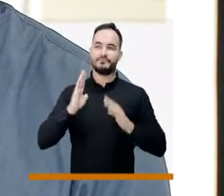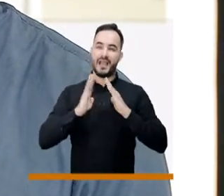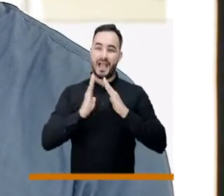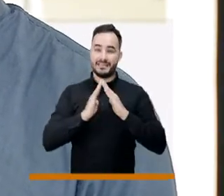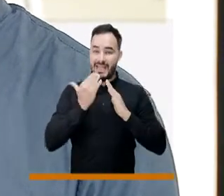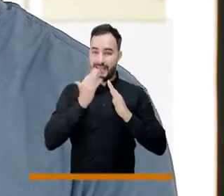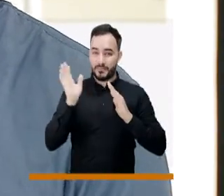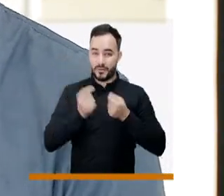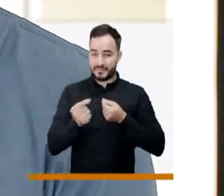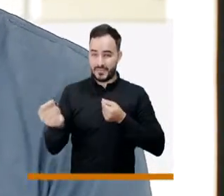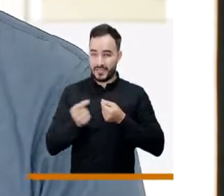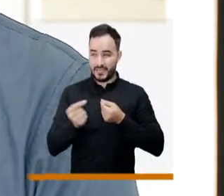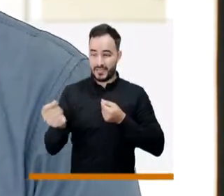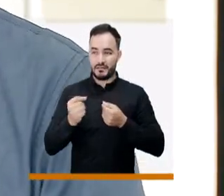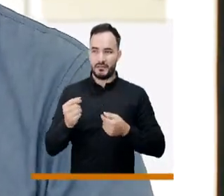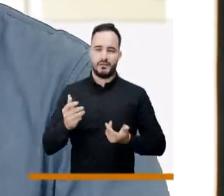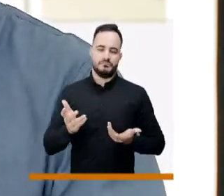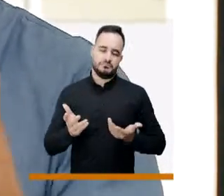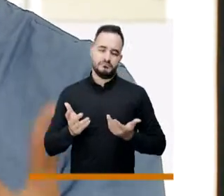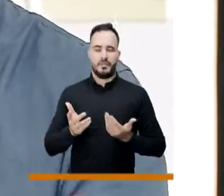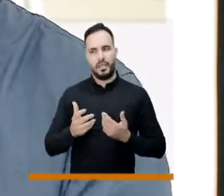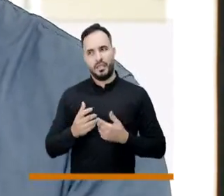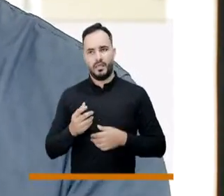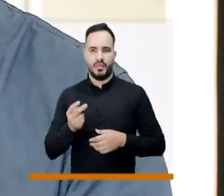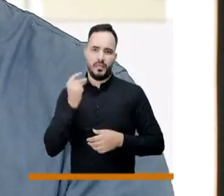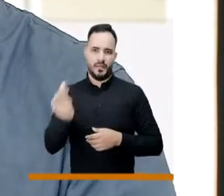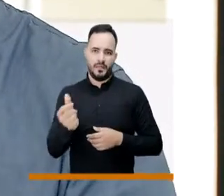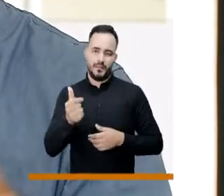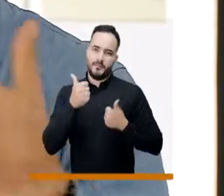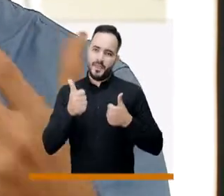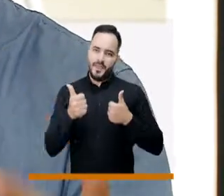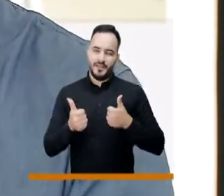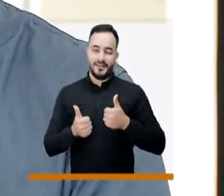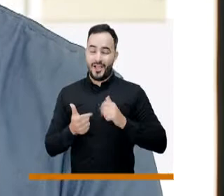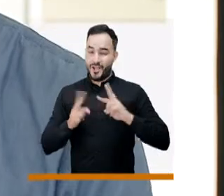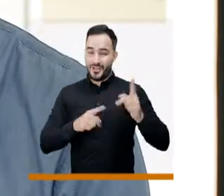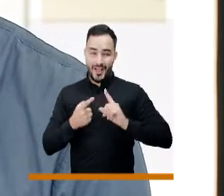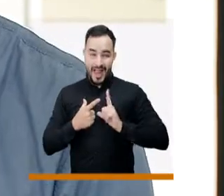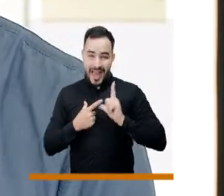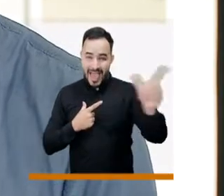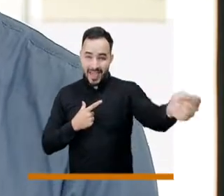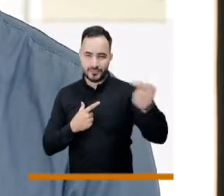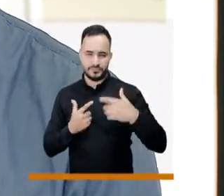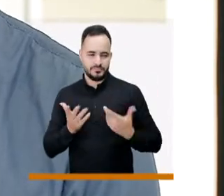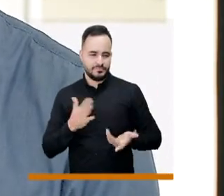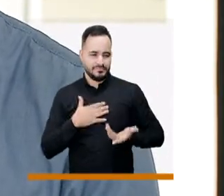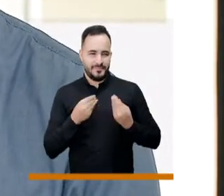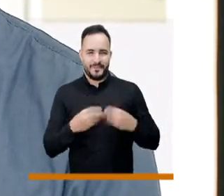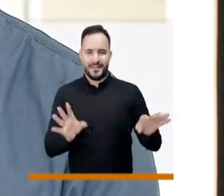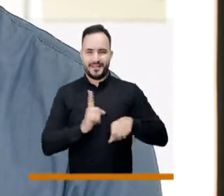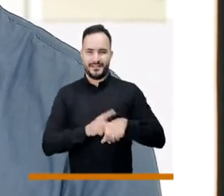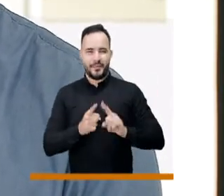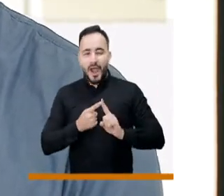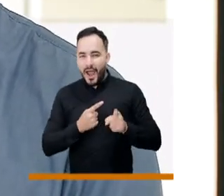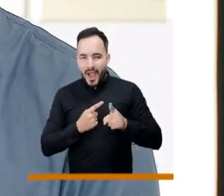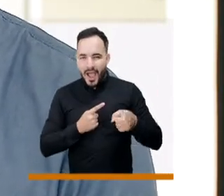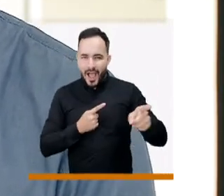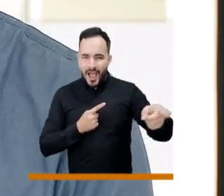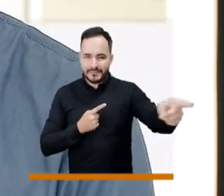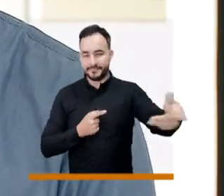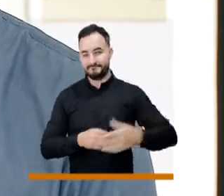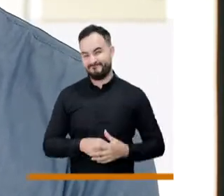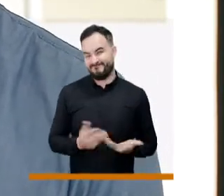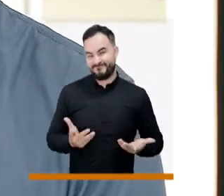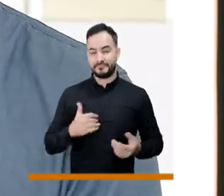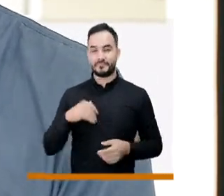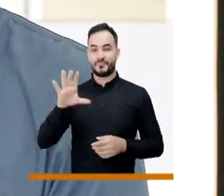de distancia. Entendemos que entre más cercano sea mi casa, menos tiempo duren en un recorrido hacia mi trabajo, pues mejora la calidad de